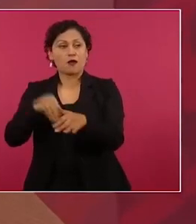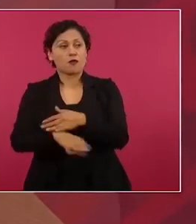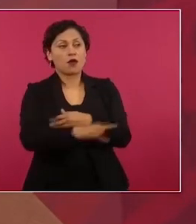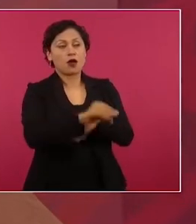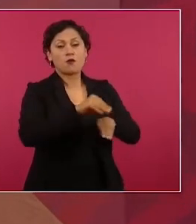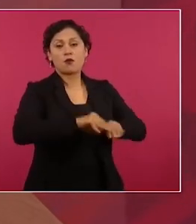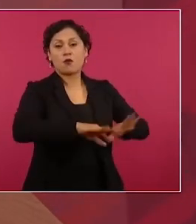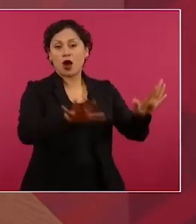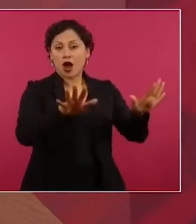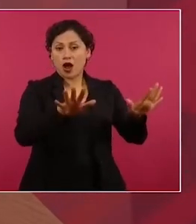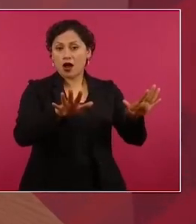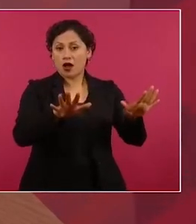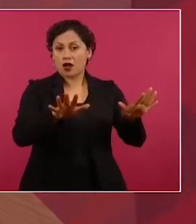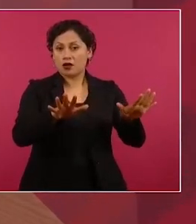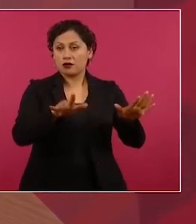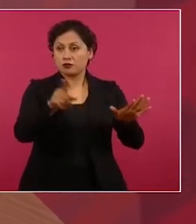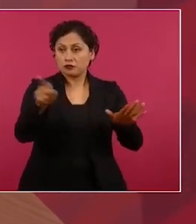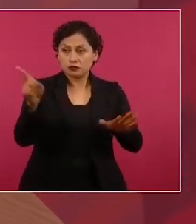pensando